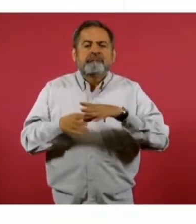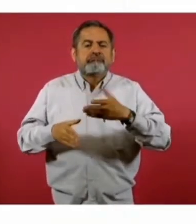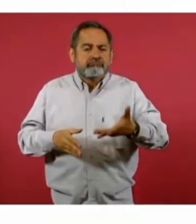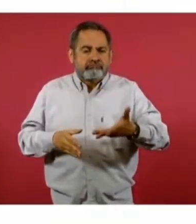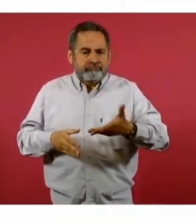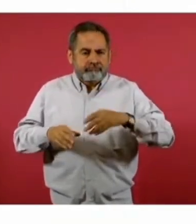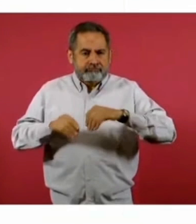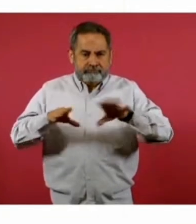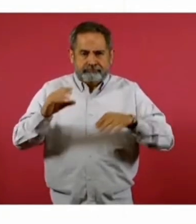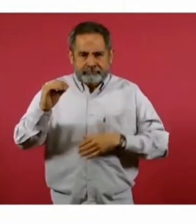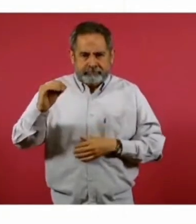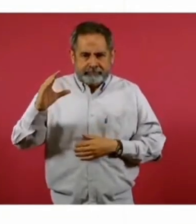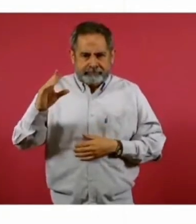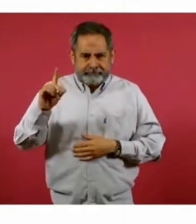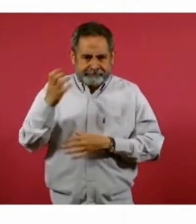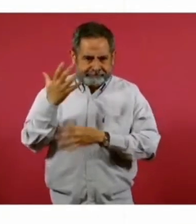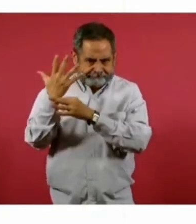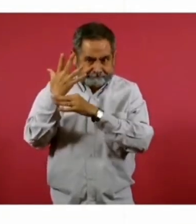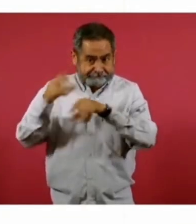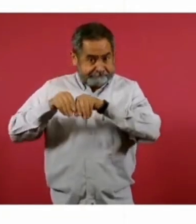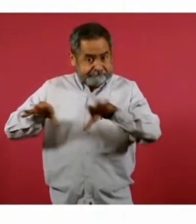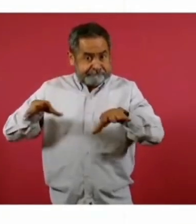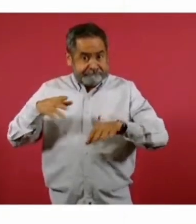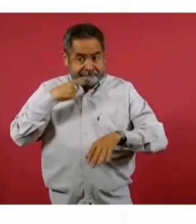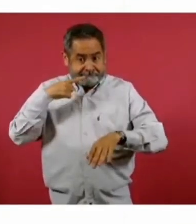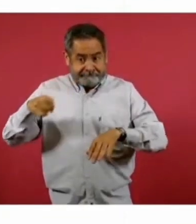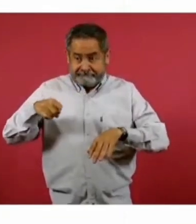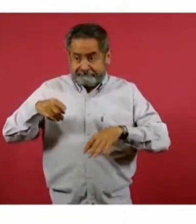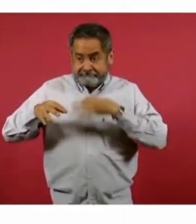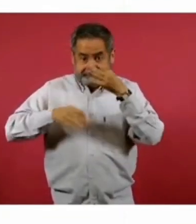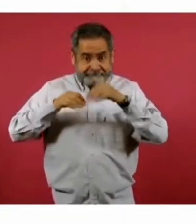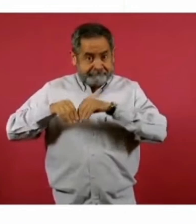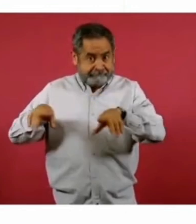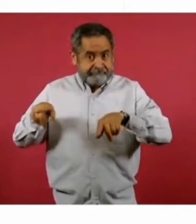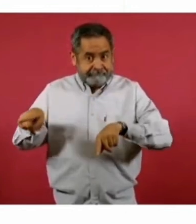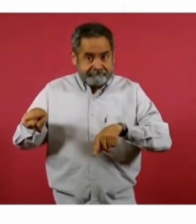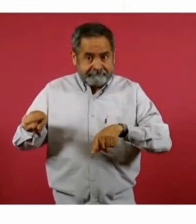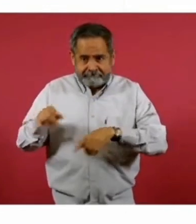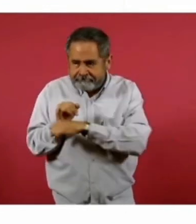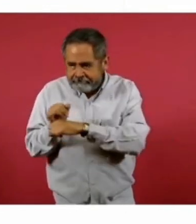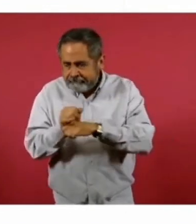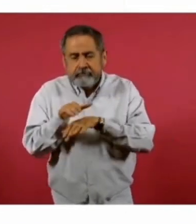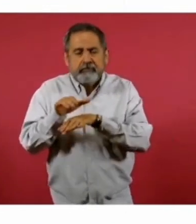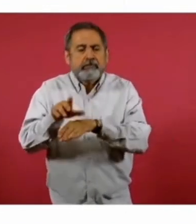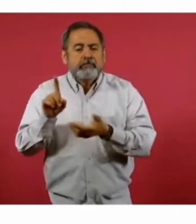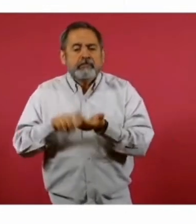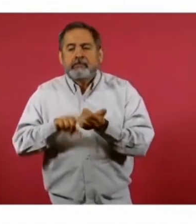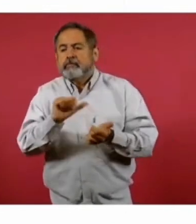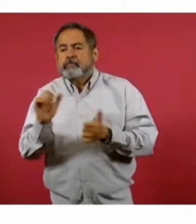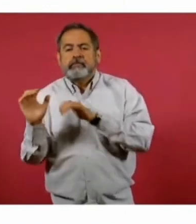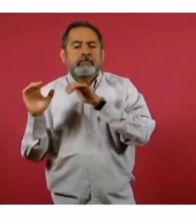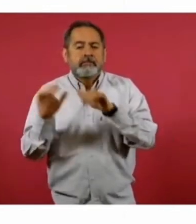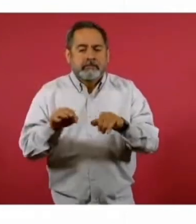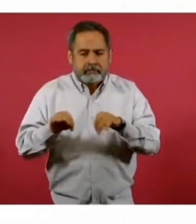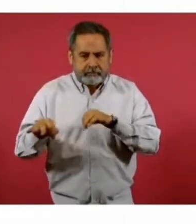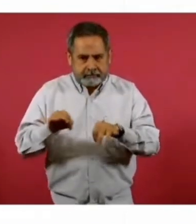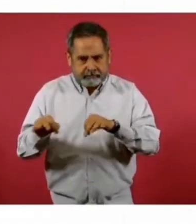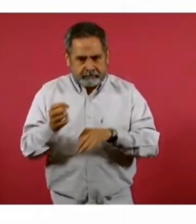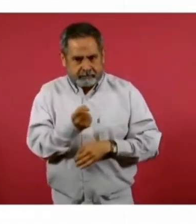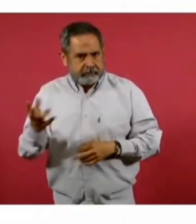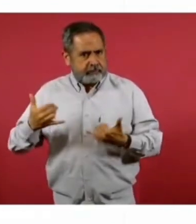nuestra fuente es la OCDE, en su análisis de empleo de 2024,